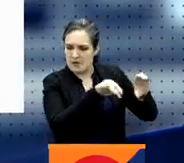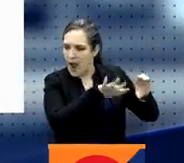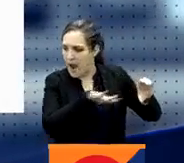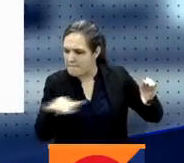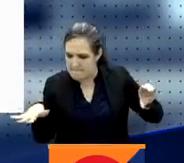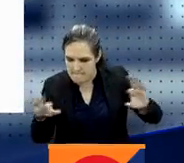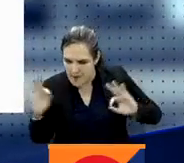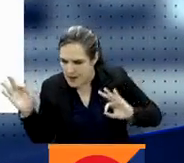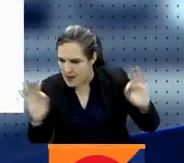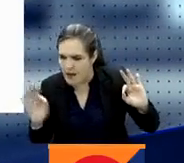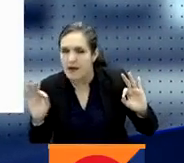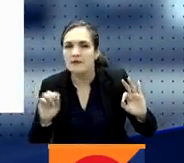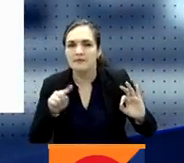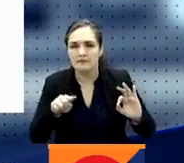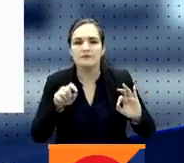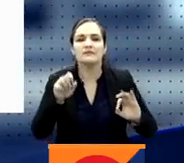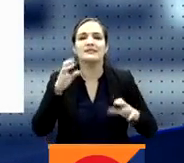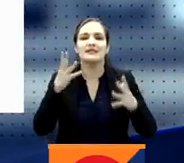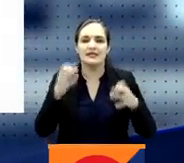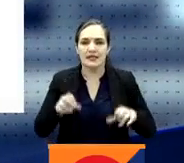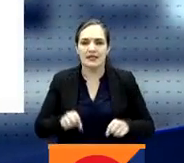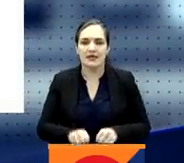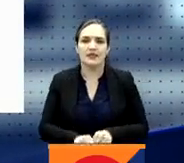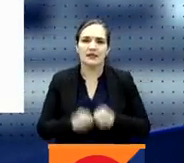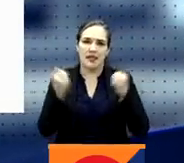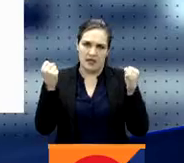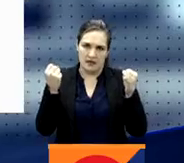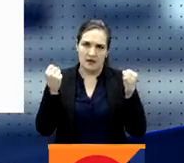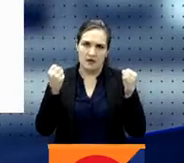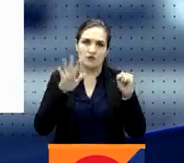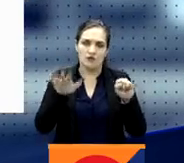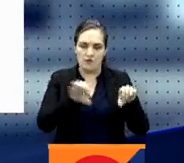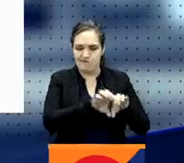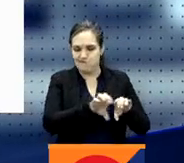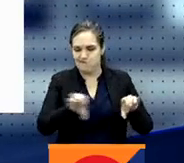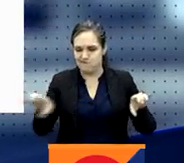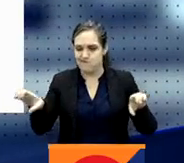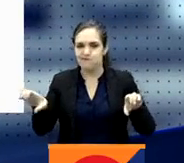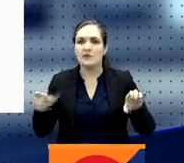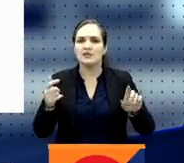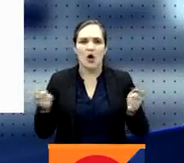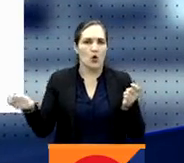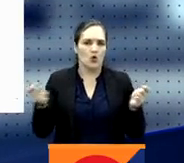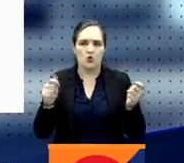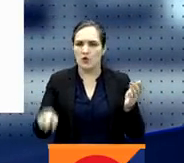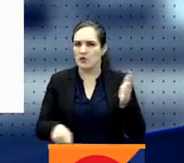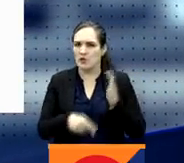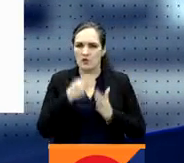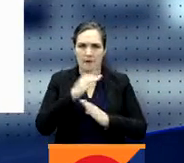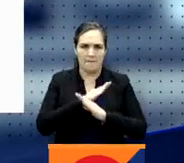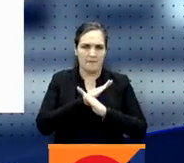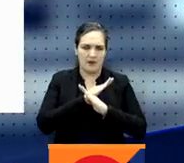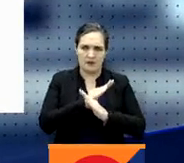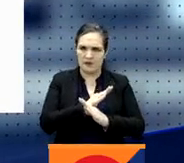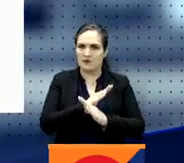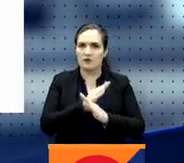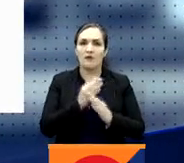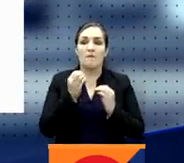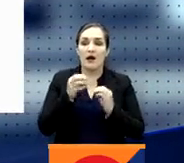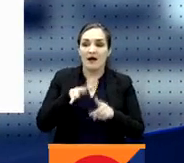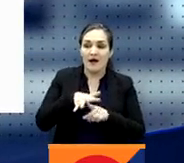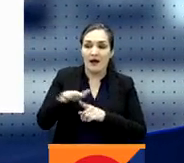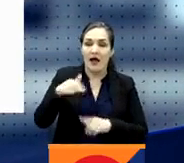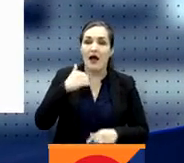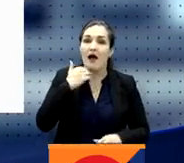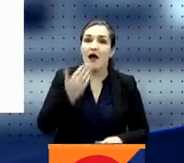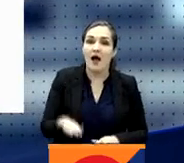que se trató de afectar una parte del oleoducto, la cual pues se tuvo control inmediato de manera preventiva para evitar algún